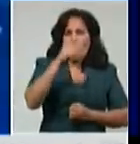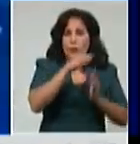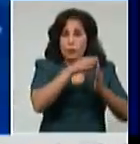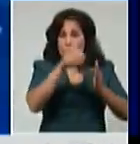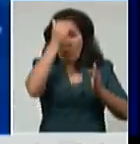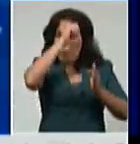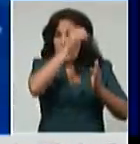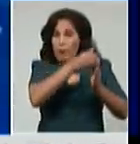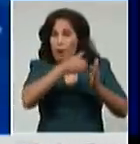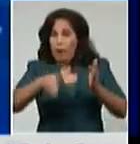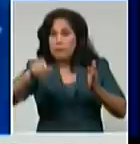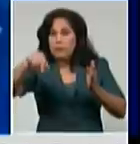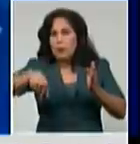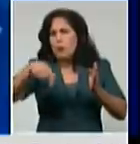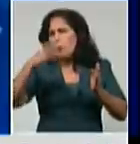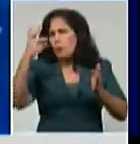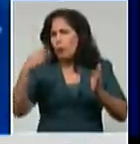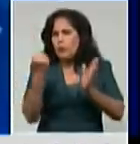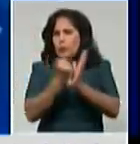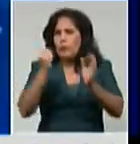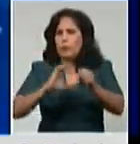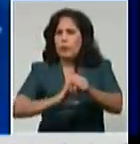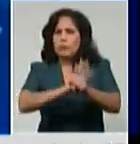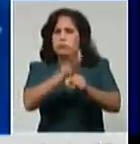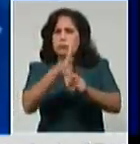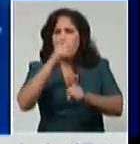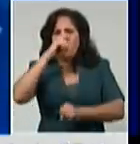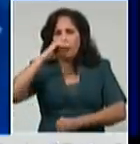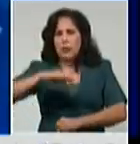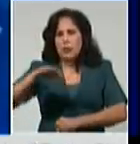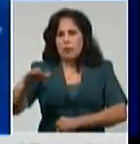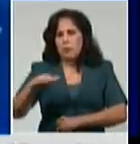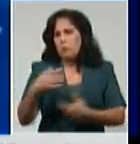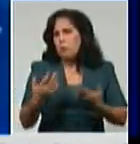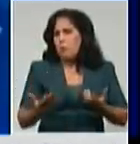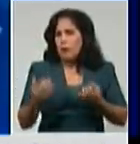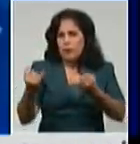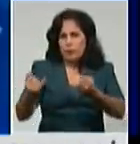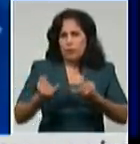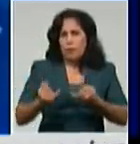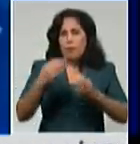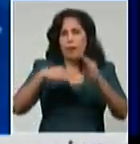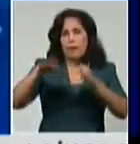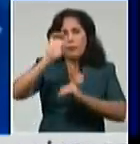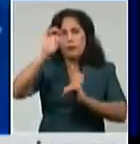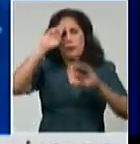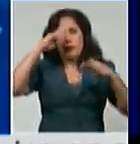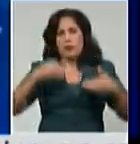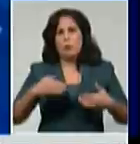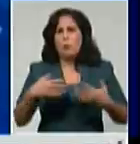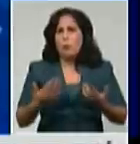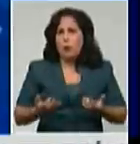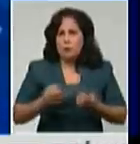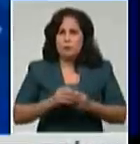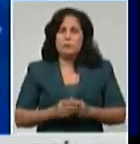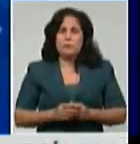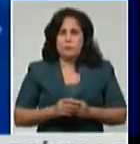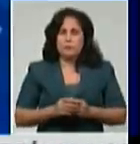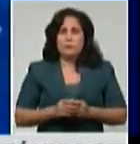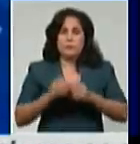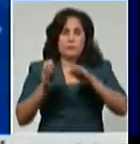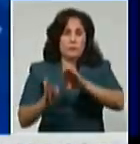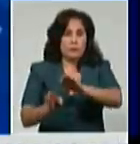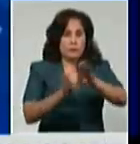mostrado también o se han confirmado con la COVID-19 en la información del Ministerio de Salud Pública? Sí, ahí